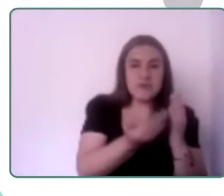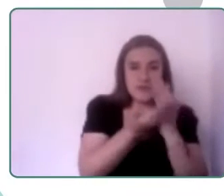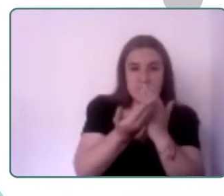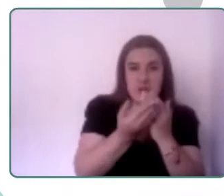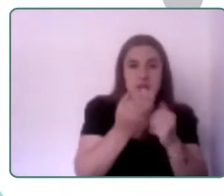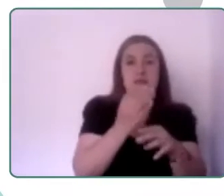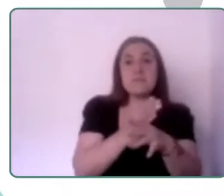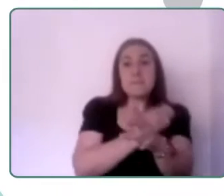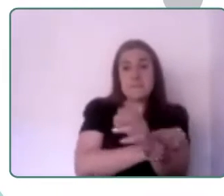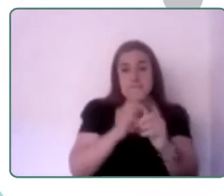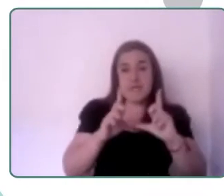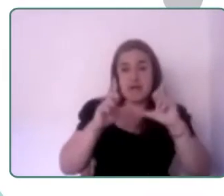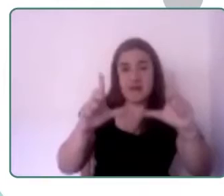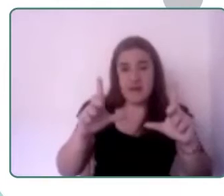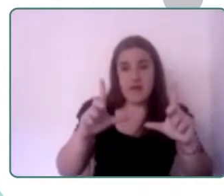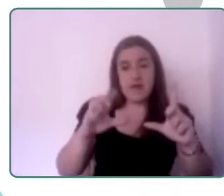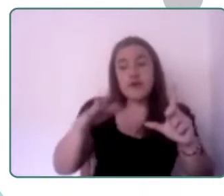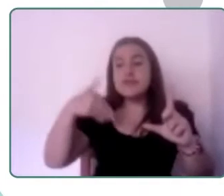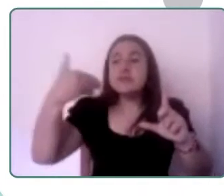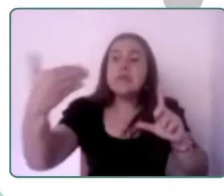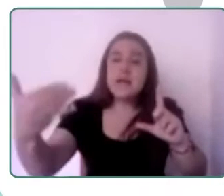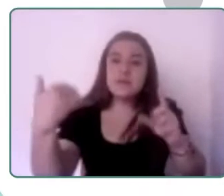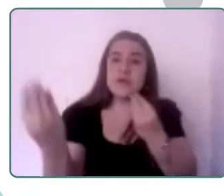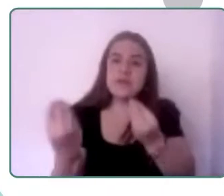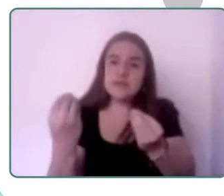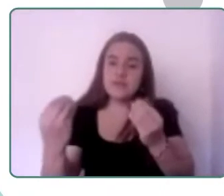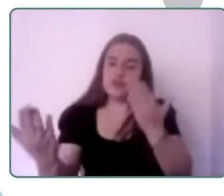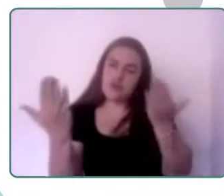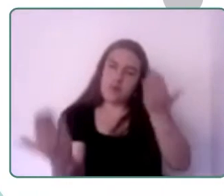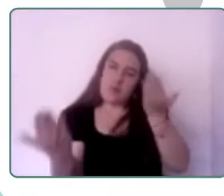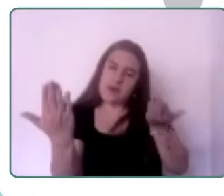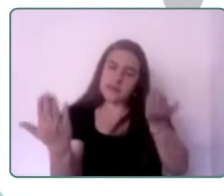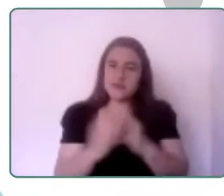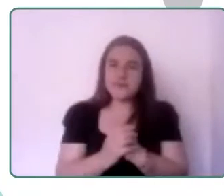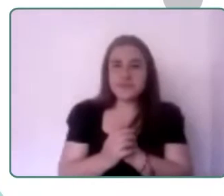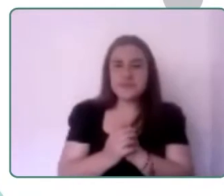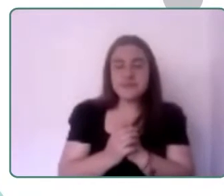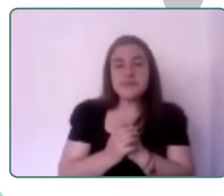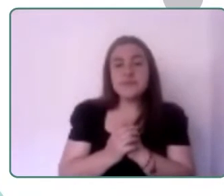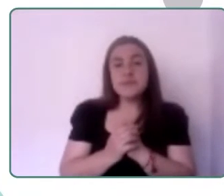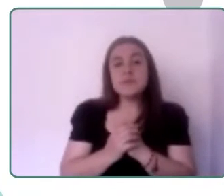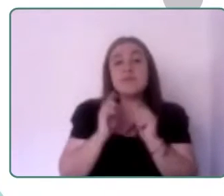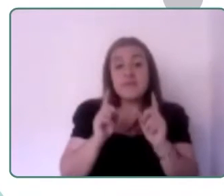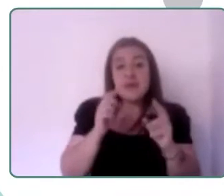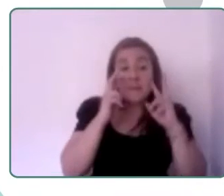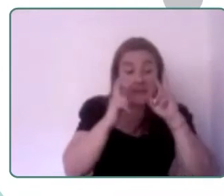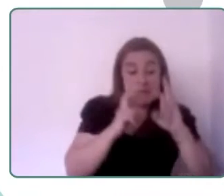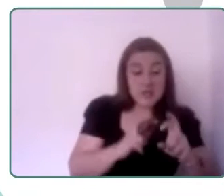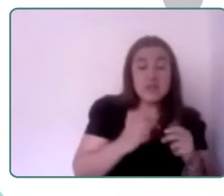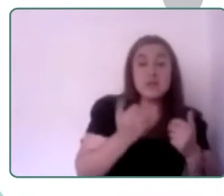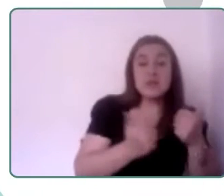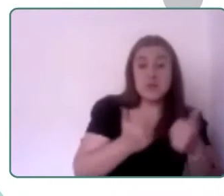ejercicio comparado. Esta investigación se justificó básicamente en todo el proceso de formación que han tenido